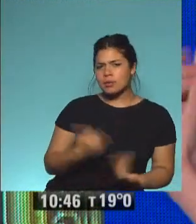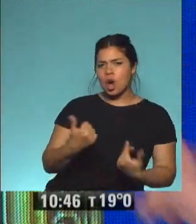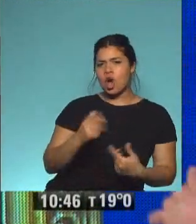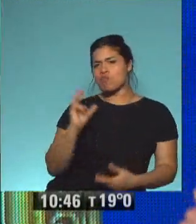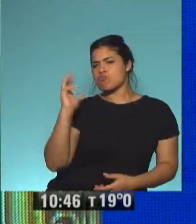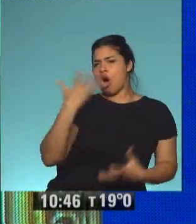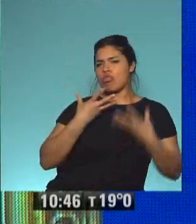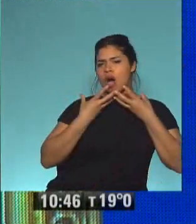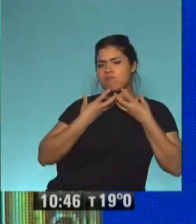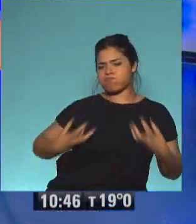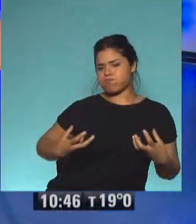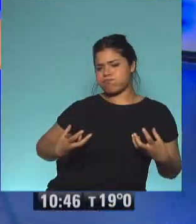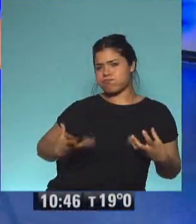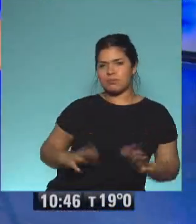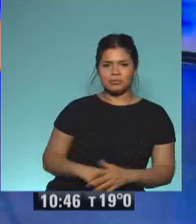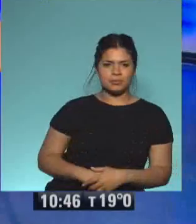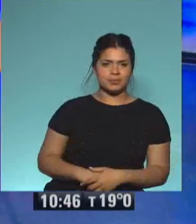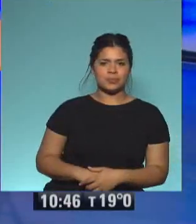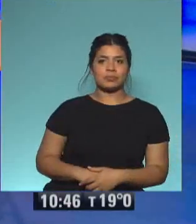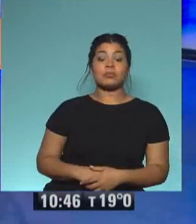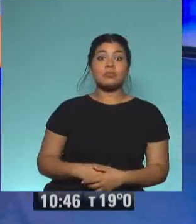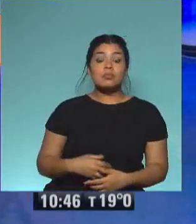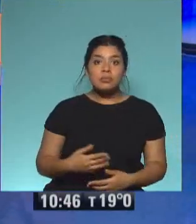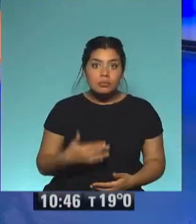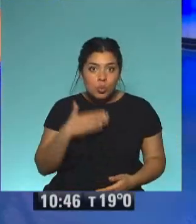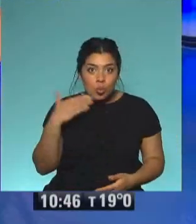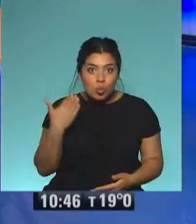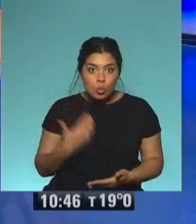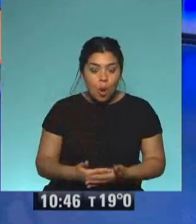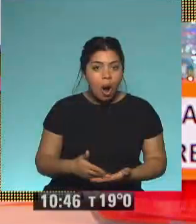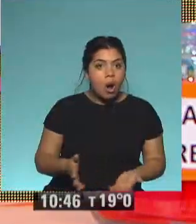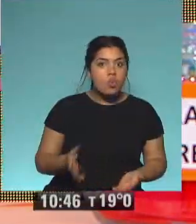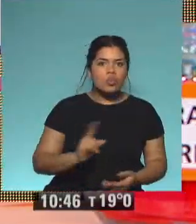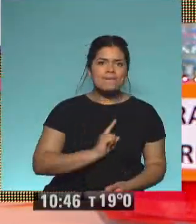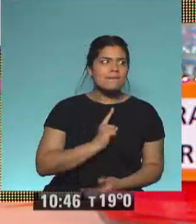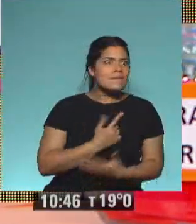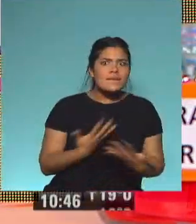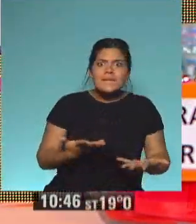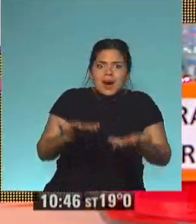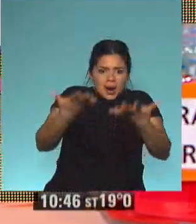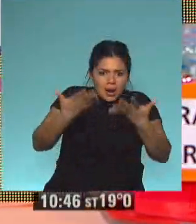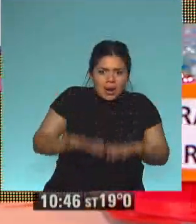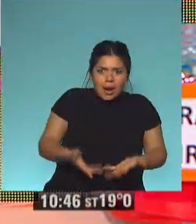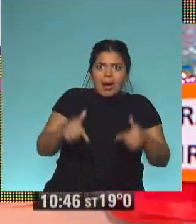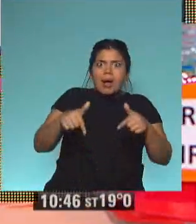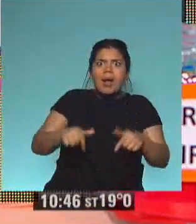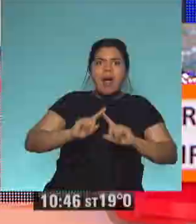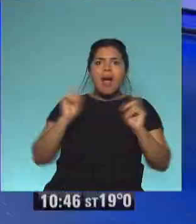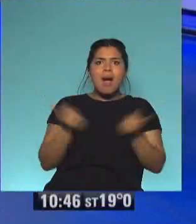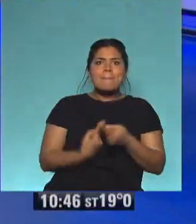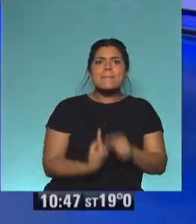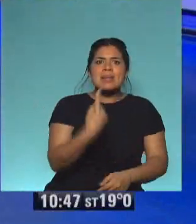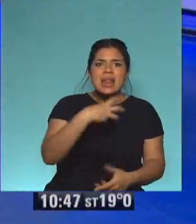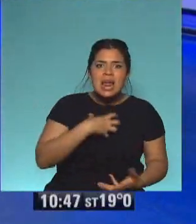barbas así. De dos maneras. ¡Qué bien! Ay, Leonardo, qué bien, ¿qué? Adelante. ¡Qué orgullo! ¡Qué placer tenerlo en el aula de primer